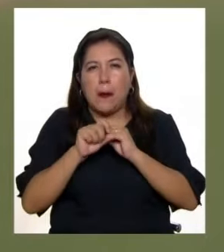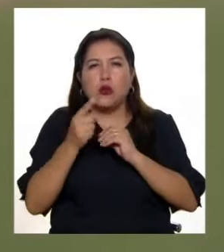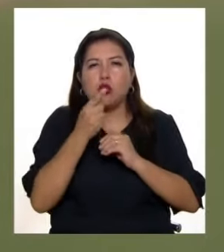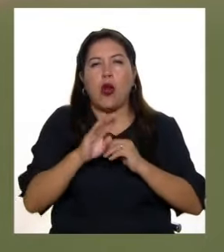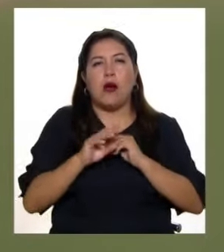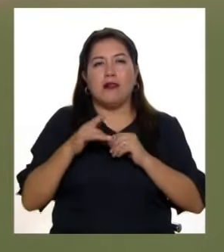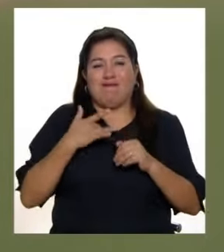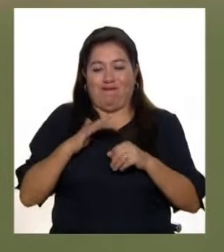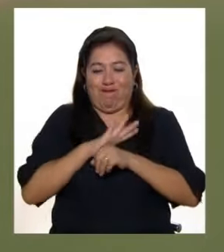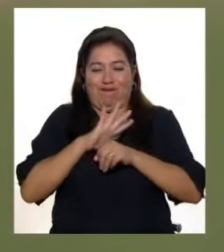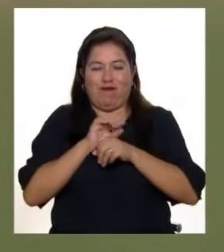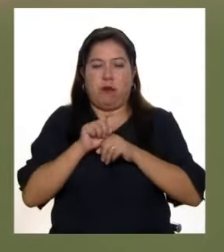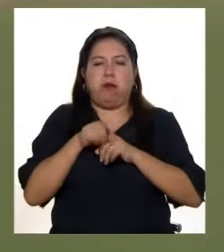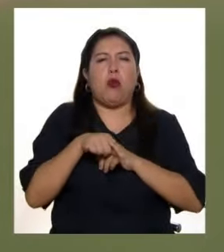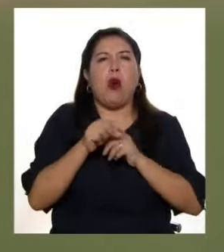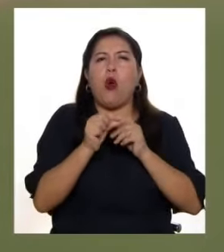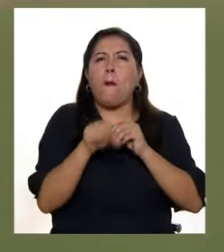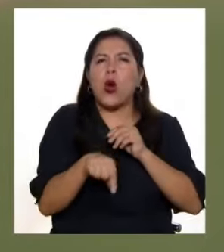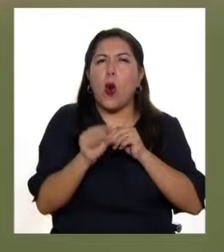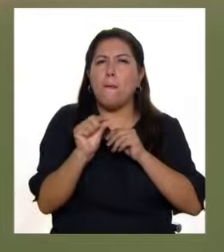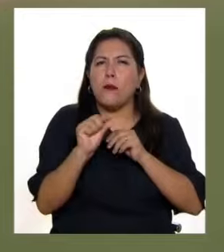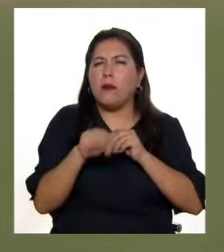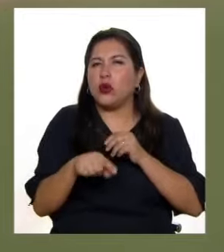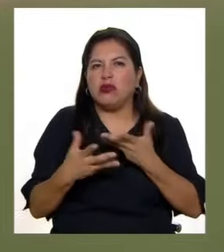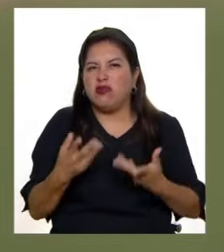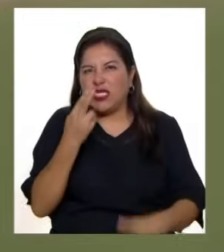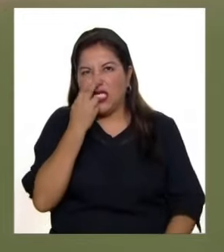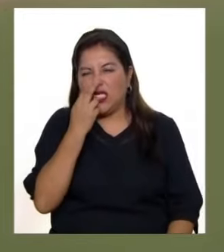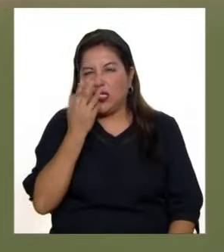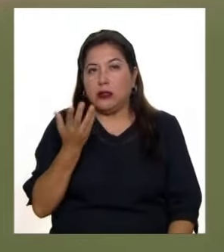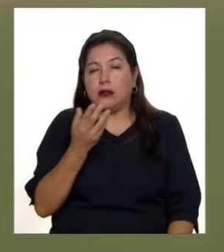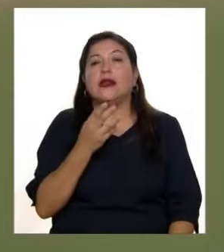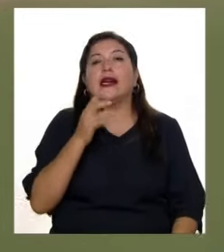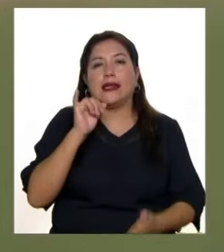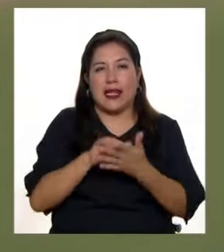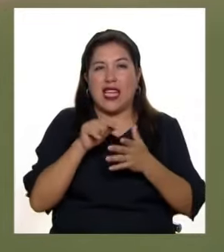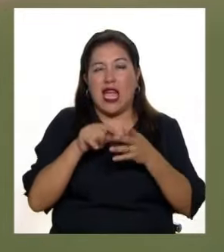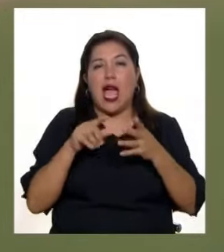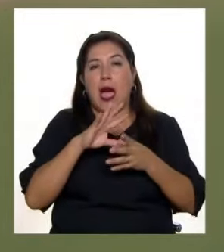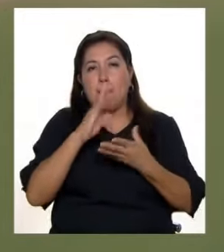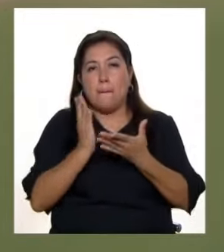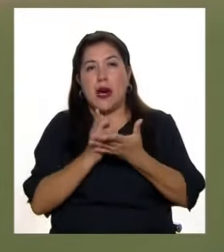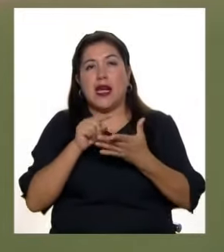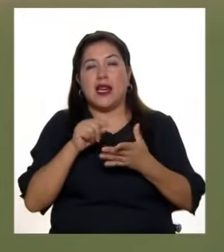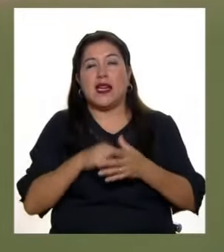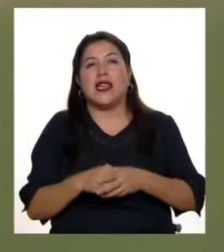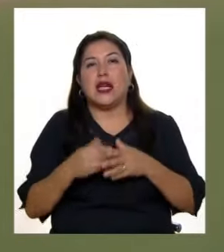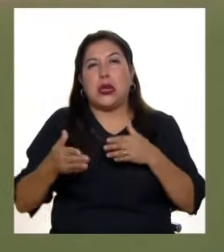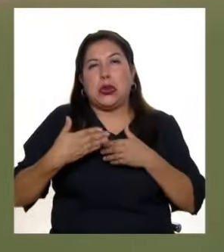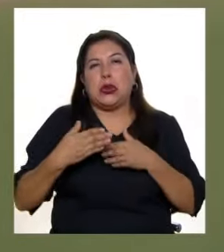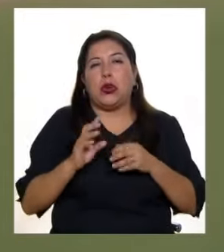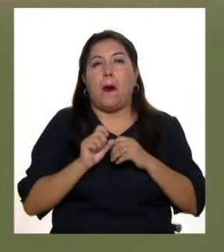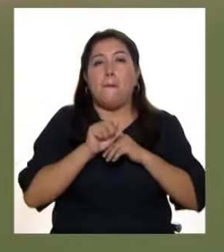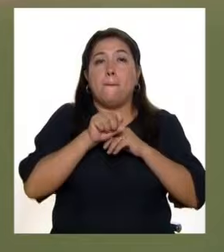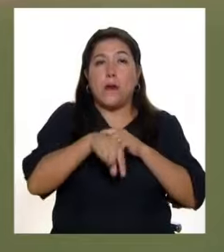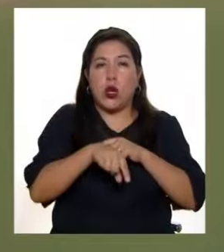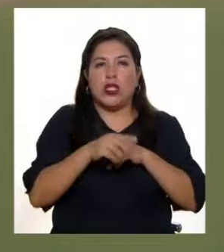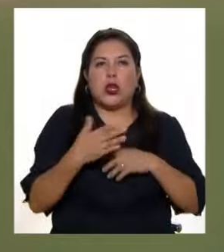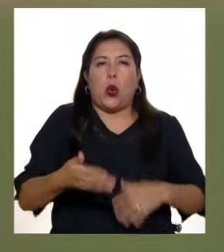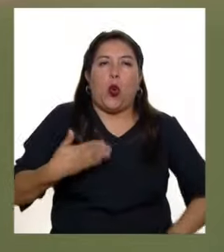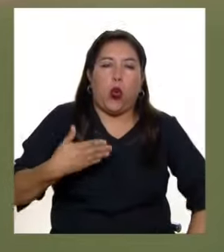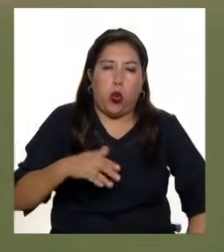orinar, hay varios tipos de esto. Y la parte inflamatoria, que es el ardor al orinar, el dolor al